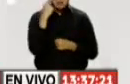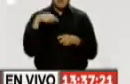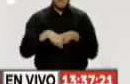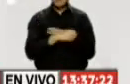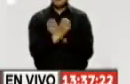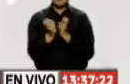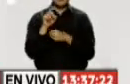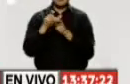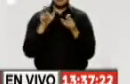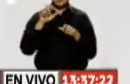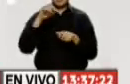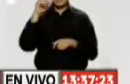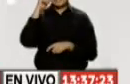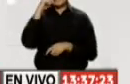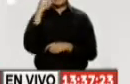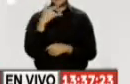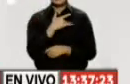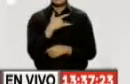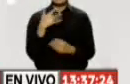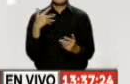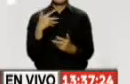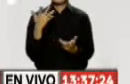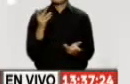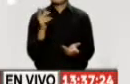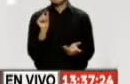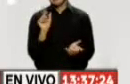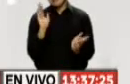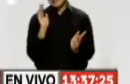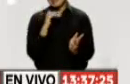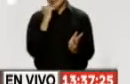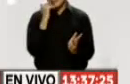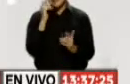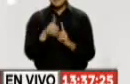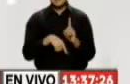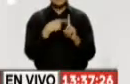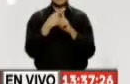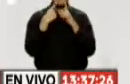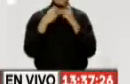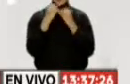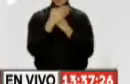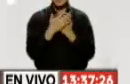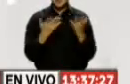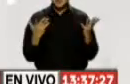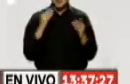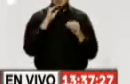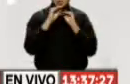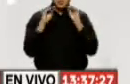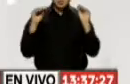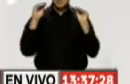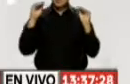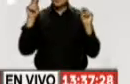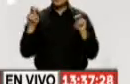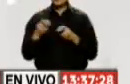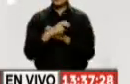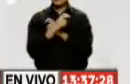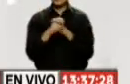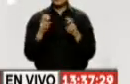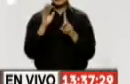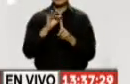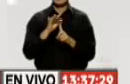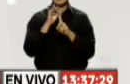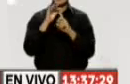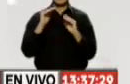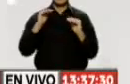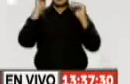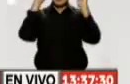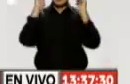adrenalina de quienes se suben estos juegos mecánicos. Y algo adicional que pudiera interesarte, Fabrizio, estos juegos tienen una diferenciación para la